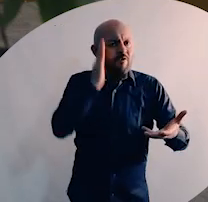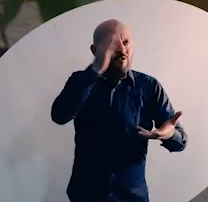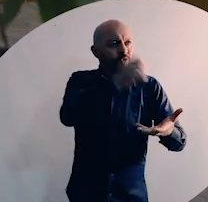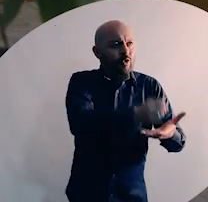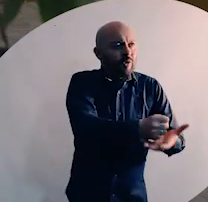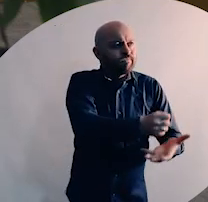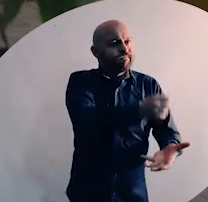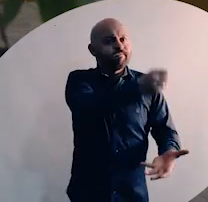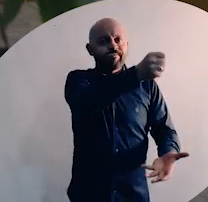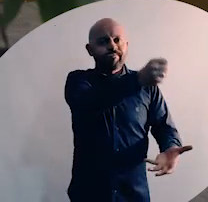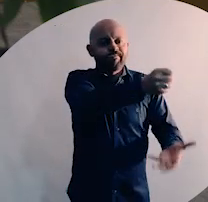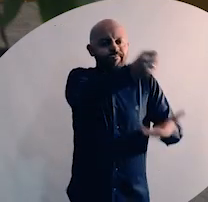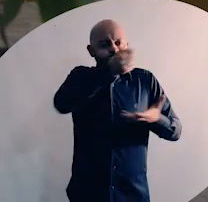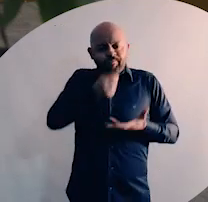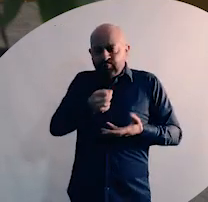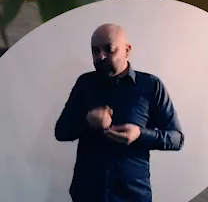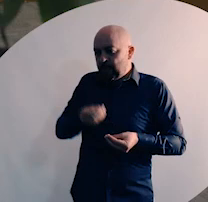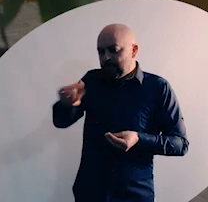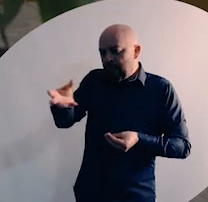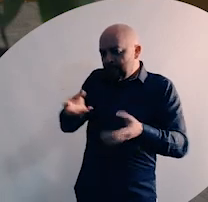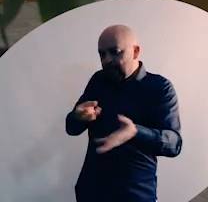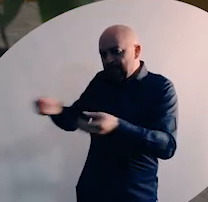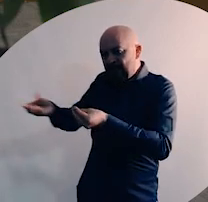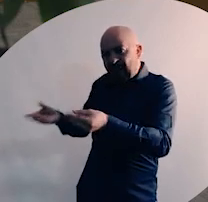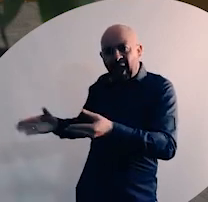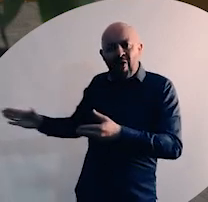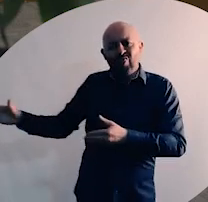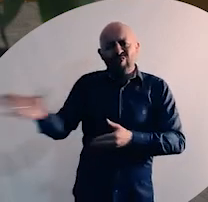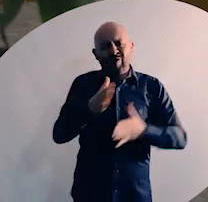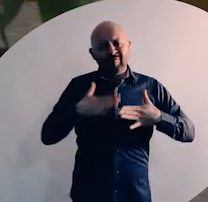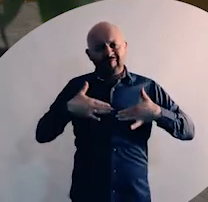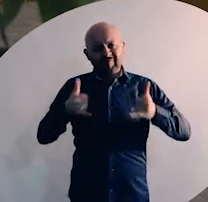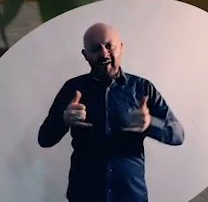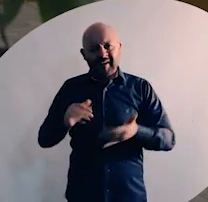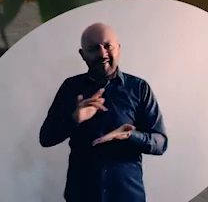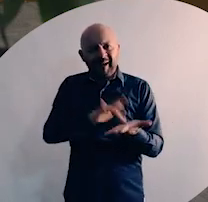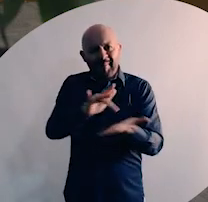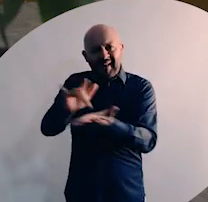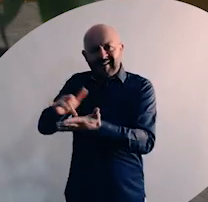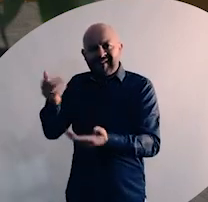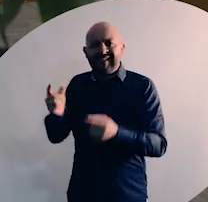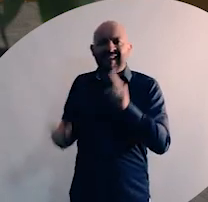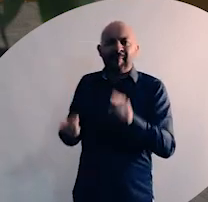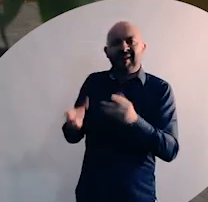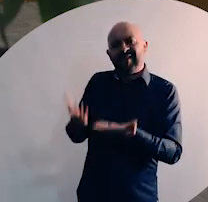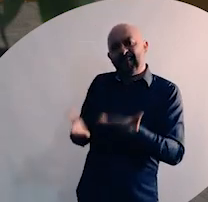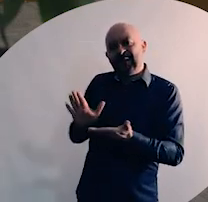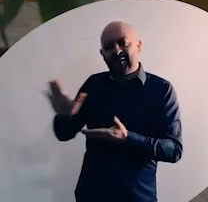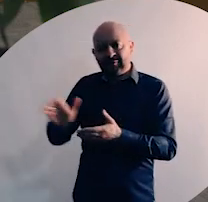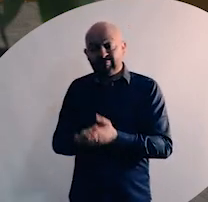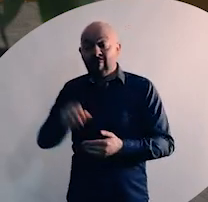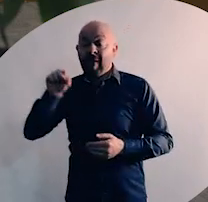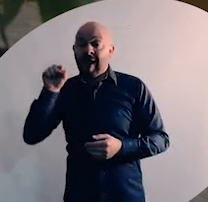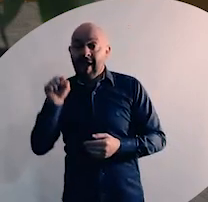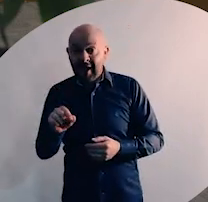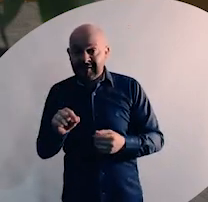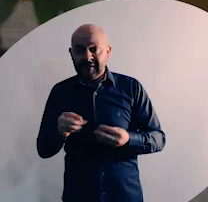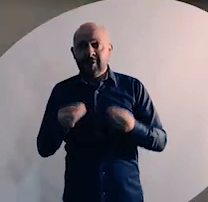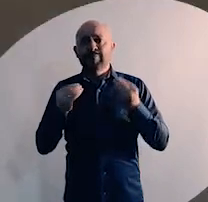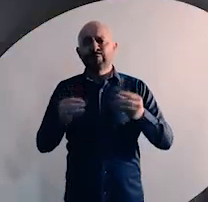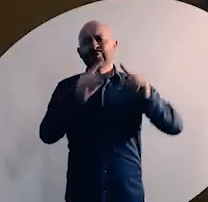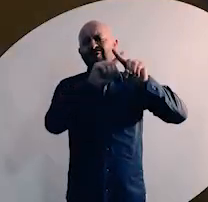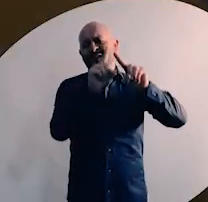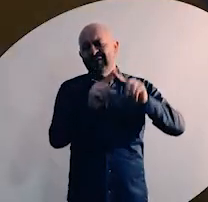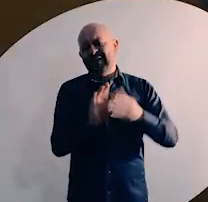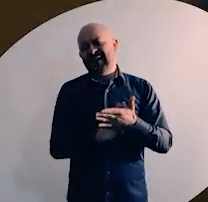perfil de riesgo del cliente y esas utilidades luego son distribuidas entre todos los inversores según la participación que tengan en